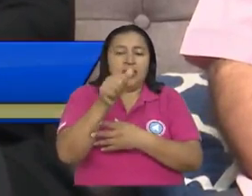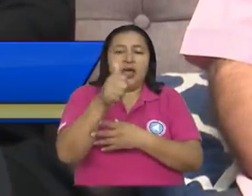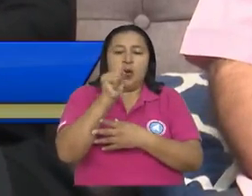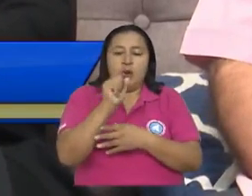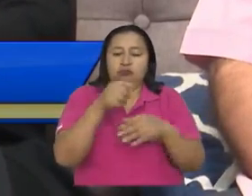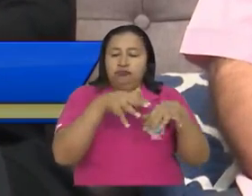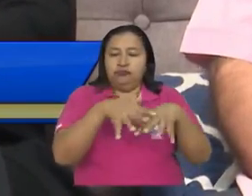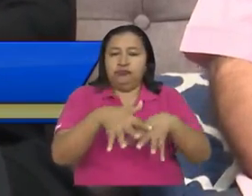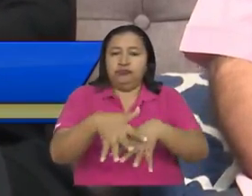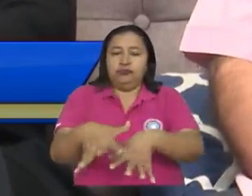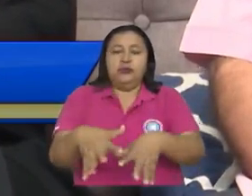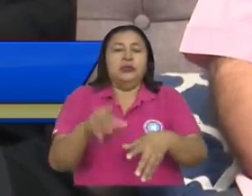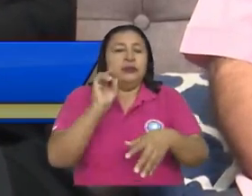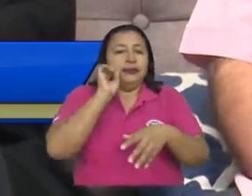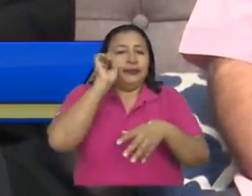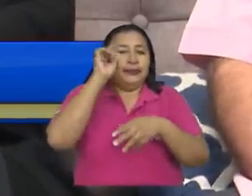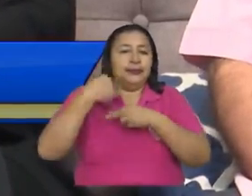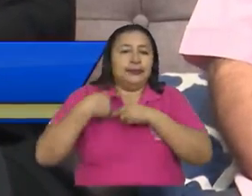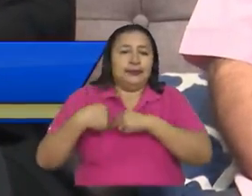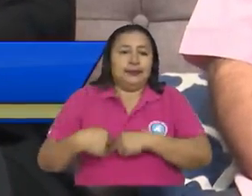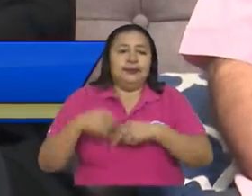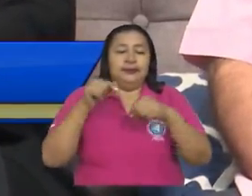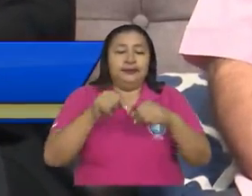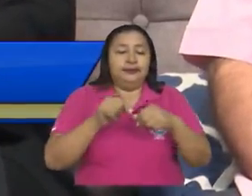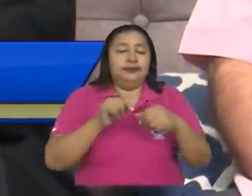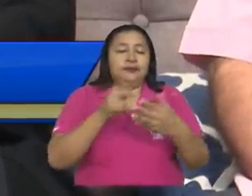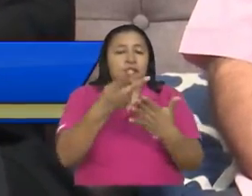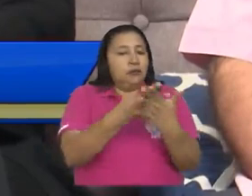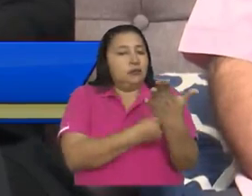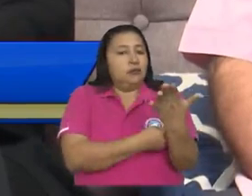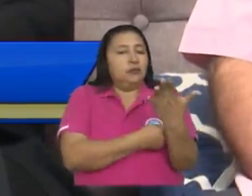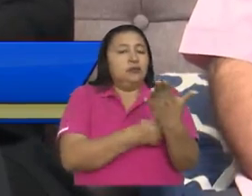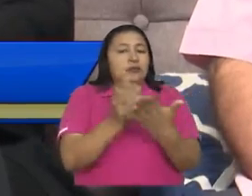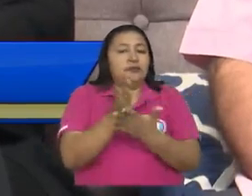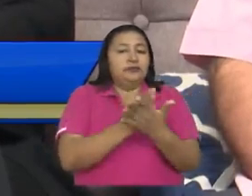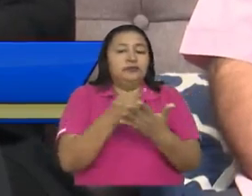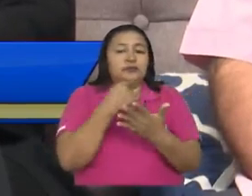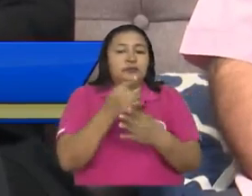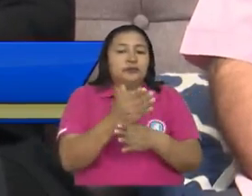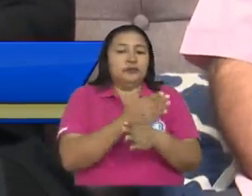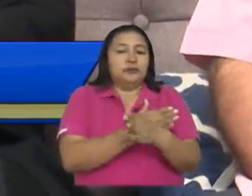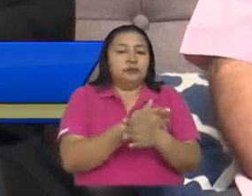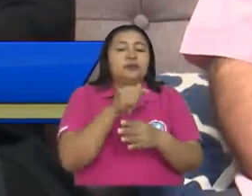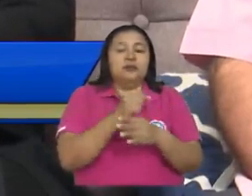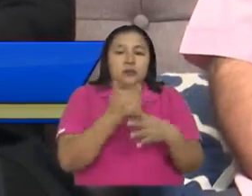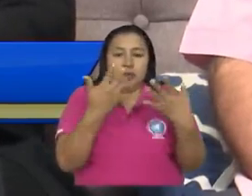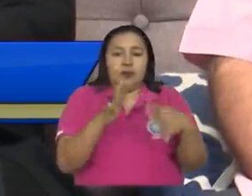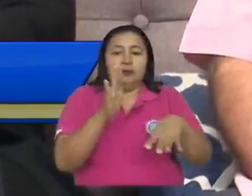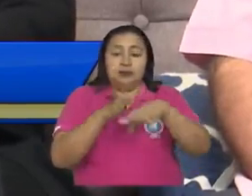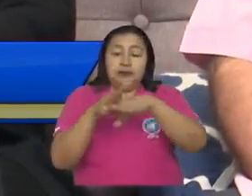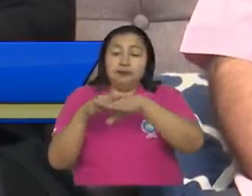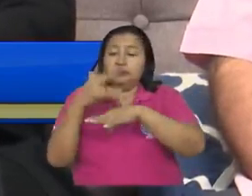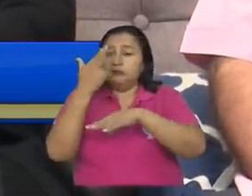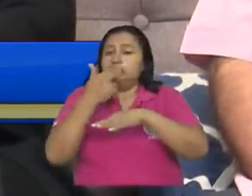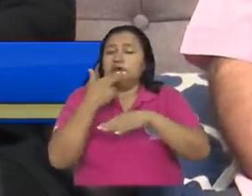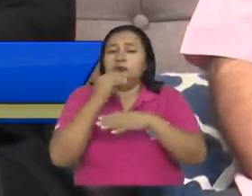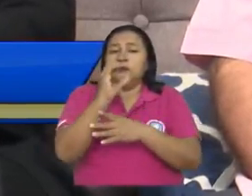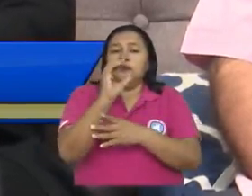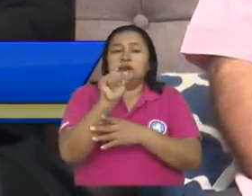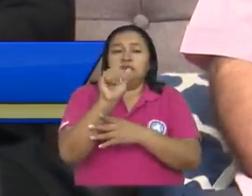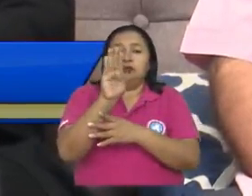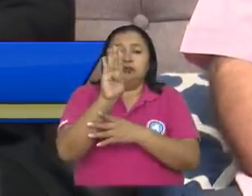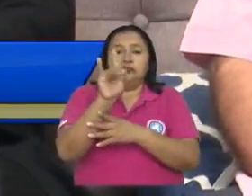desarrollo humano. Y son proyectos, como ya lo decías vos, consultados a través de los cabildos con la